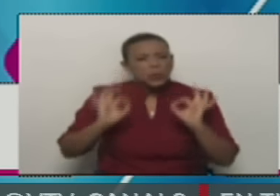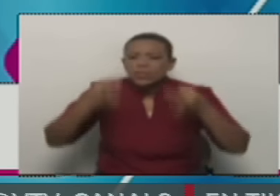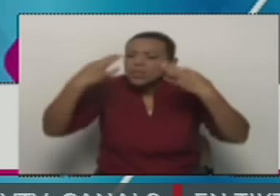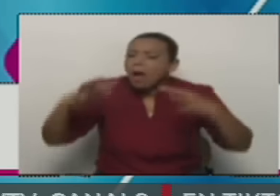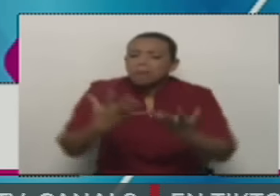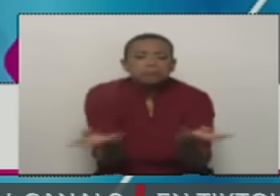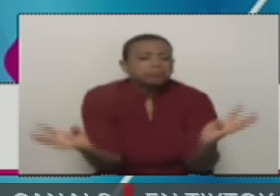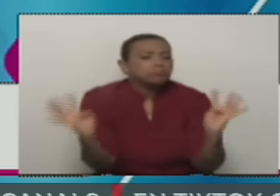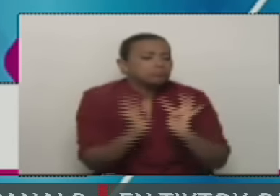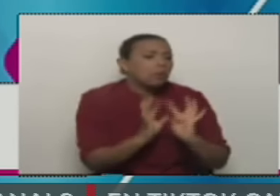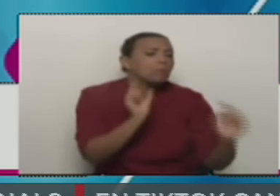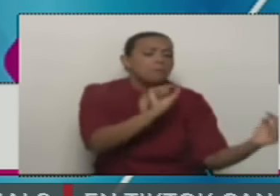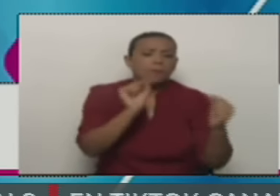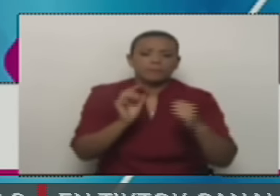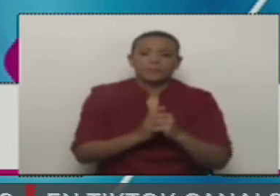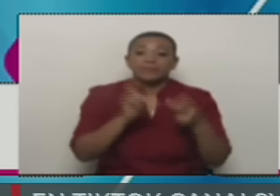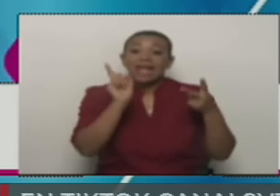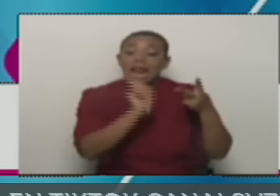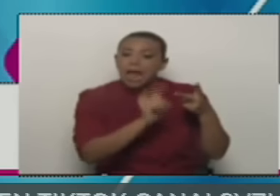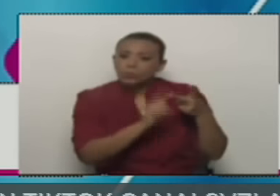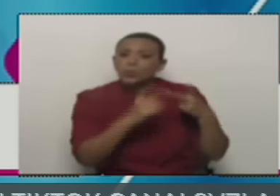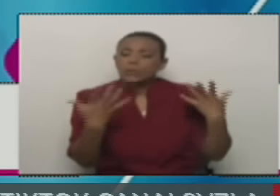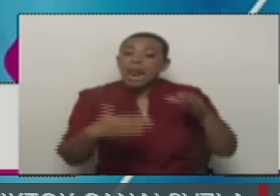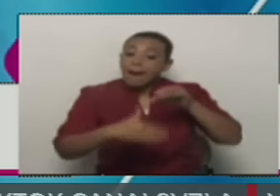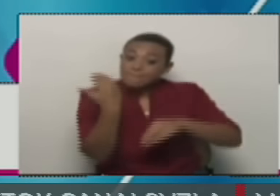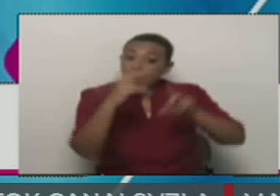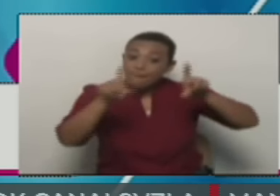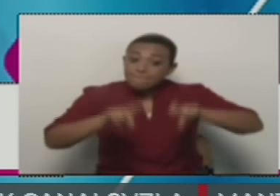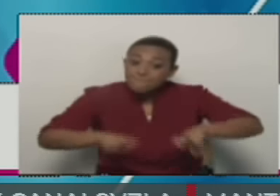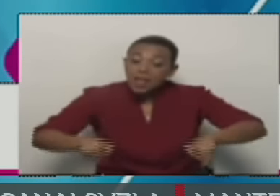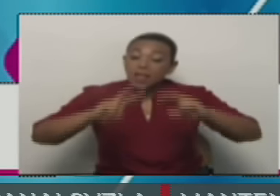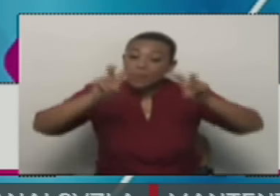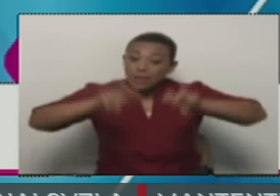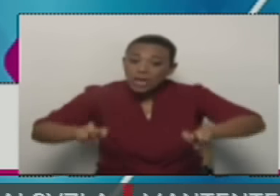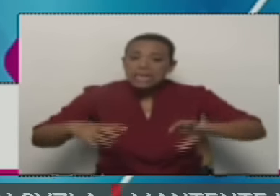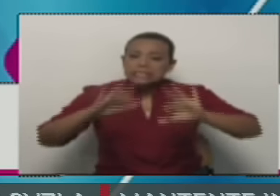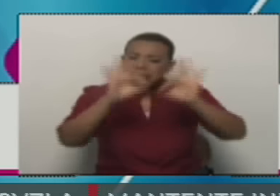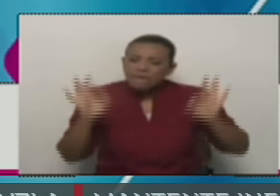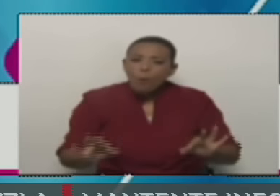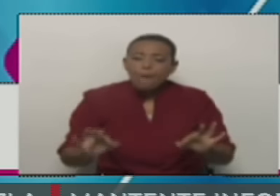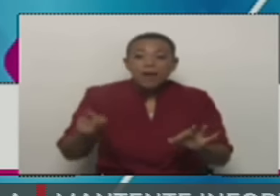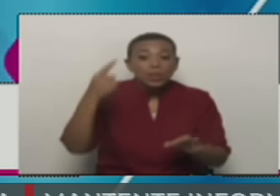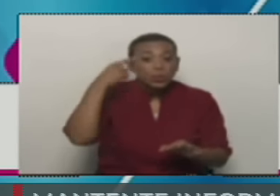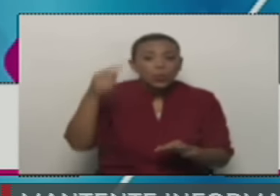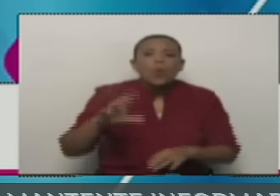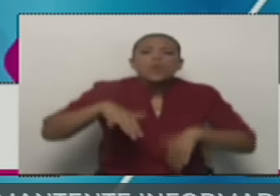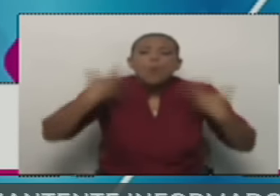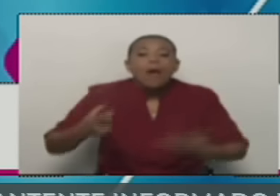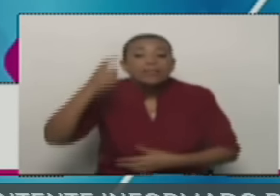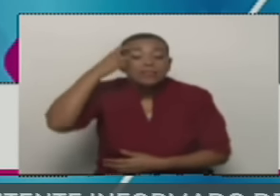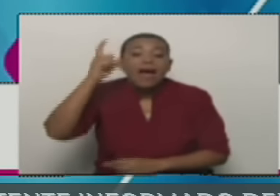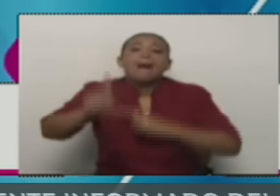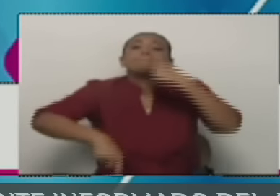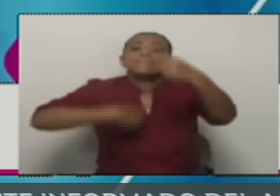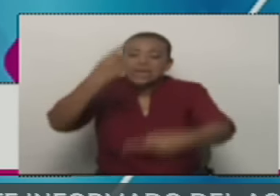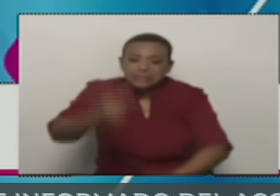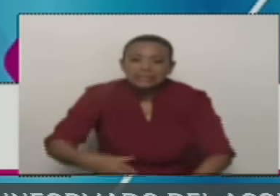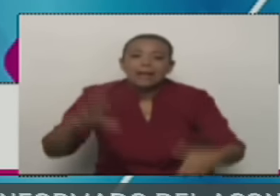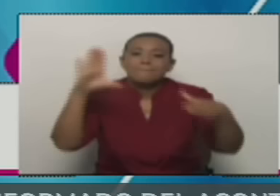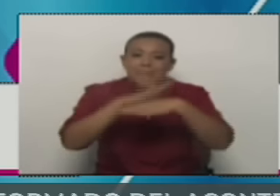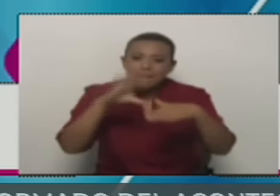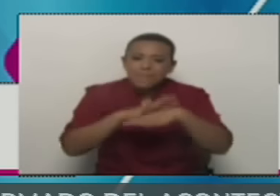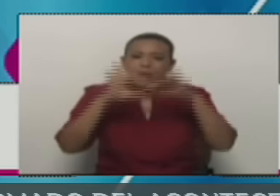abierta la forma de discusión. La forma de la metodología, desde el punto de vista de la sistematización... ¿Cuándo arrancan? Arrancan mañana los espacios de